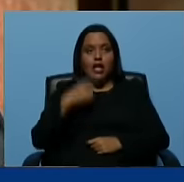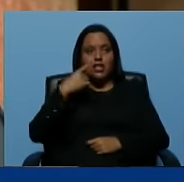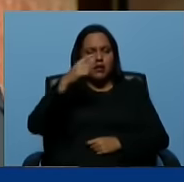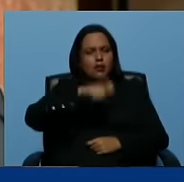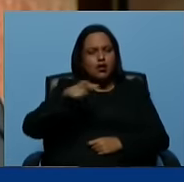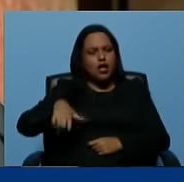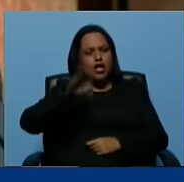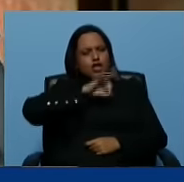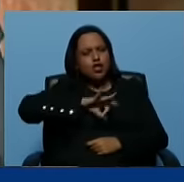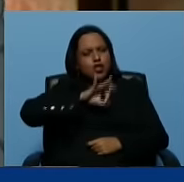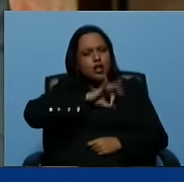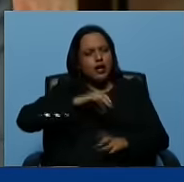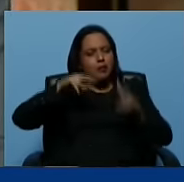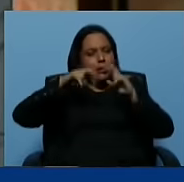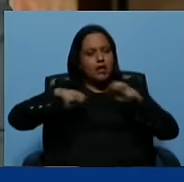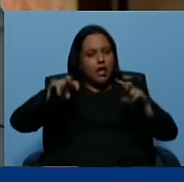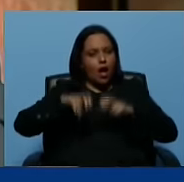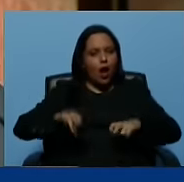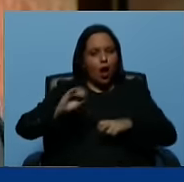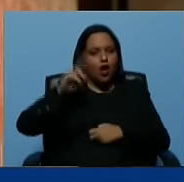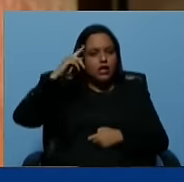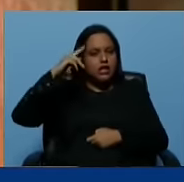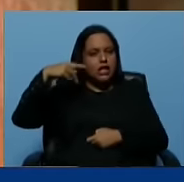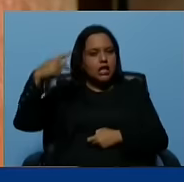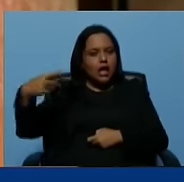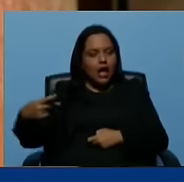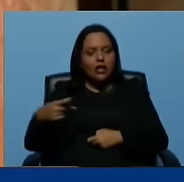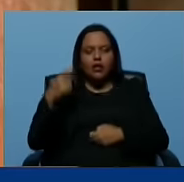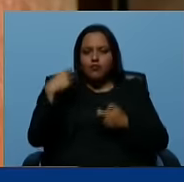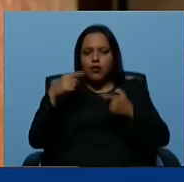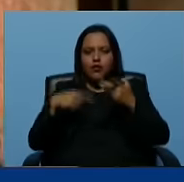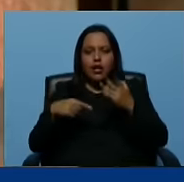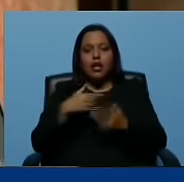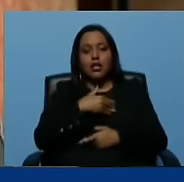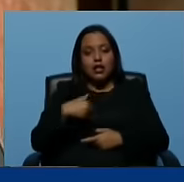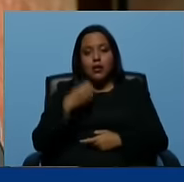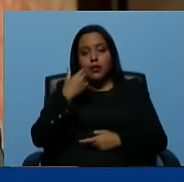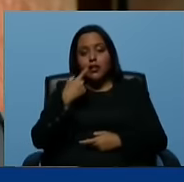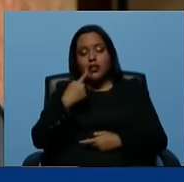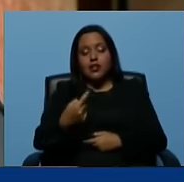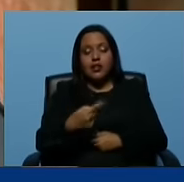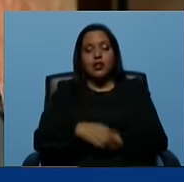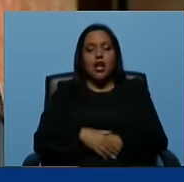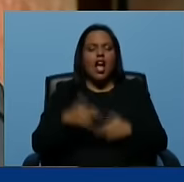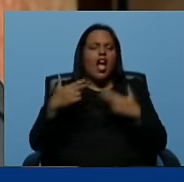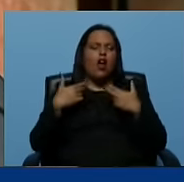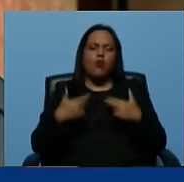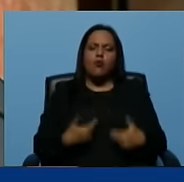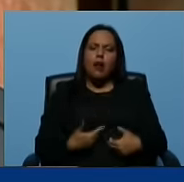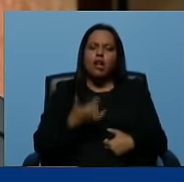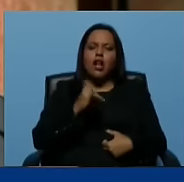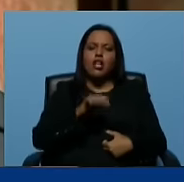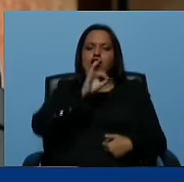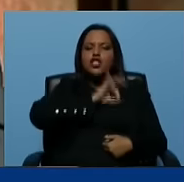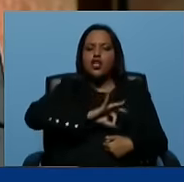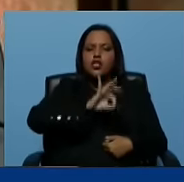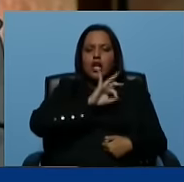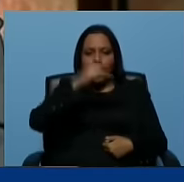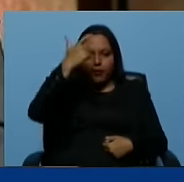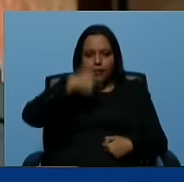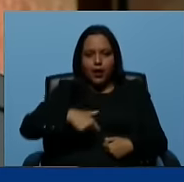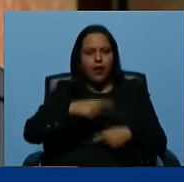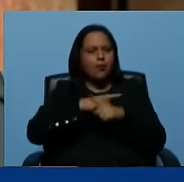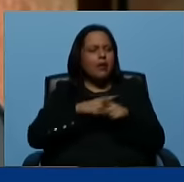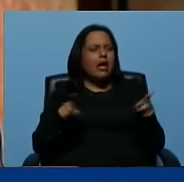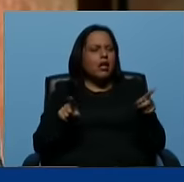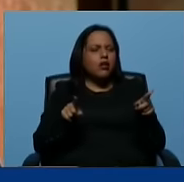sociólogos, lo dicen los psicólogos, lo dicen los psiquiatras, los antropólogos, cuando quieren quedar bien, dicen: es que el ser humano es un ser social. Pero eso